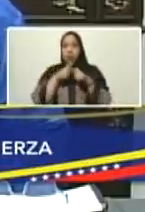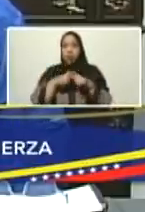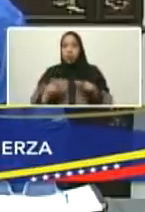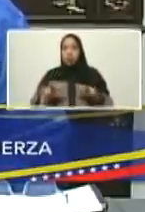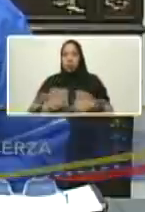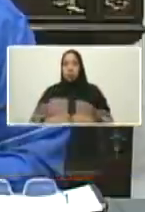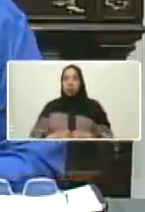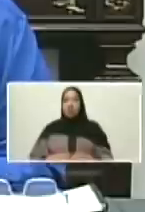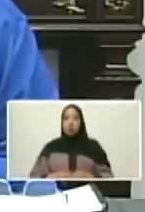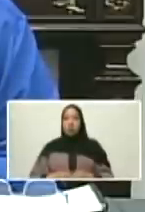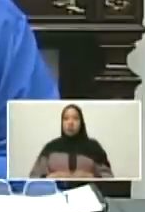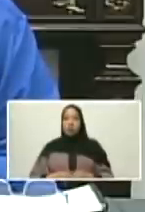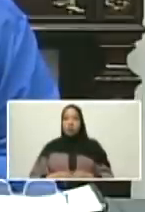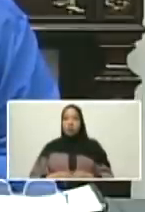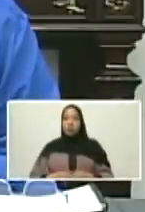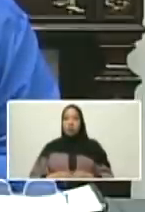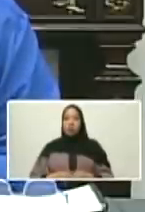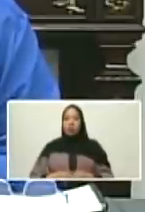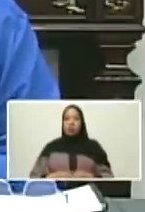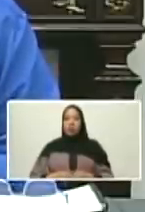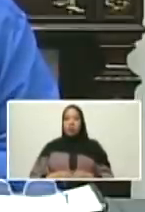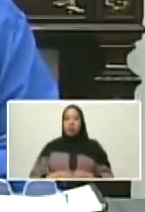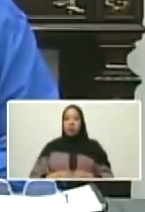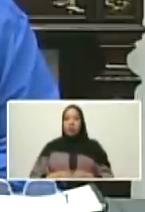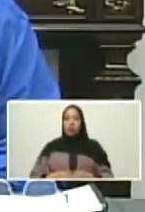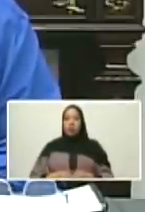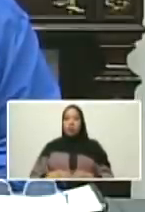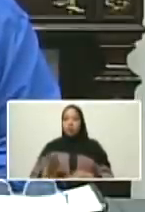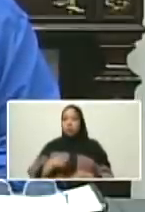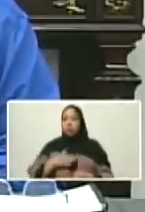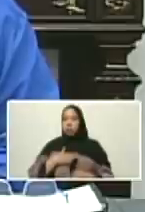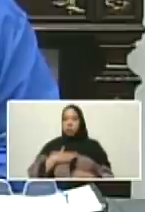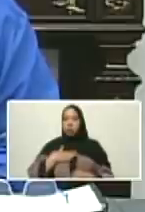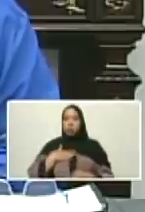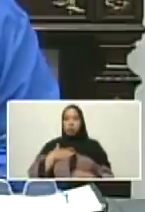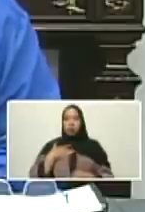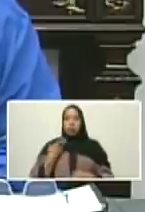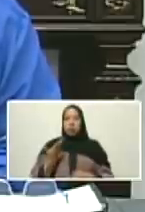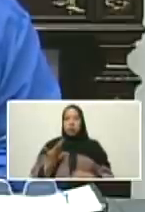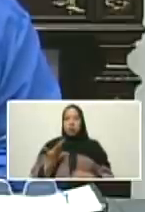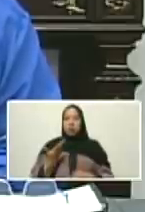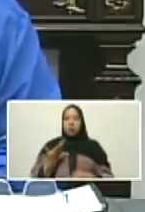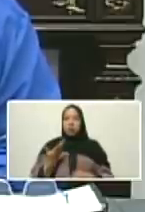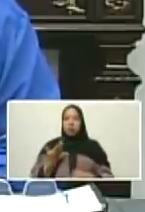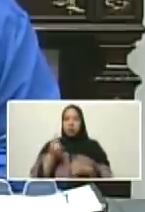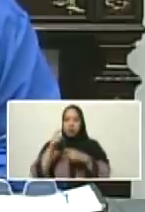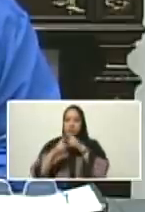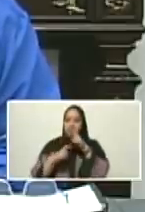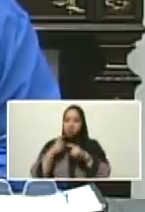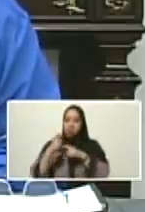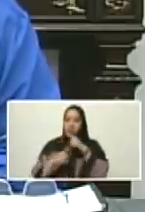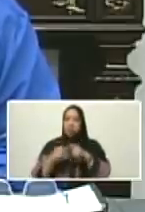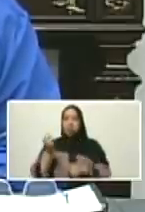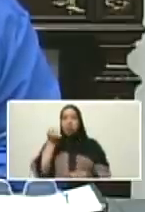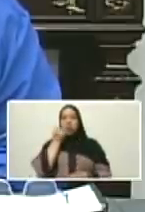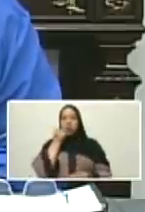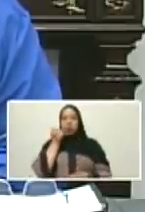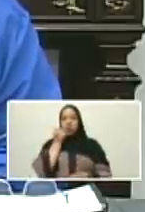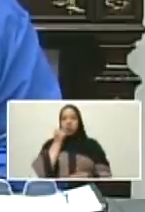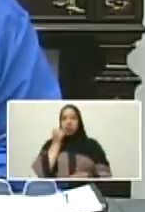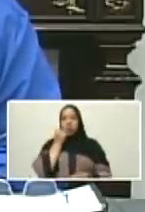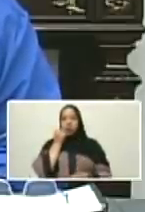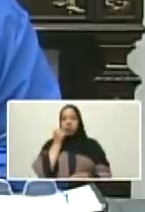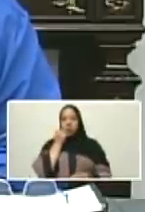verdaderamente contundente. No se puede entender el ciclo de la lucha, el